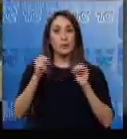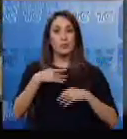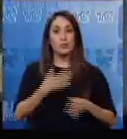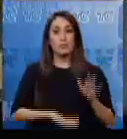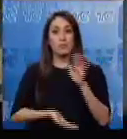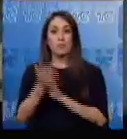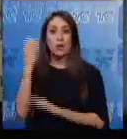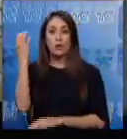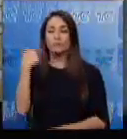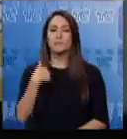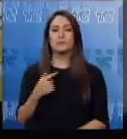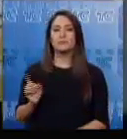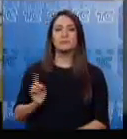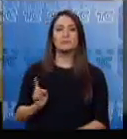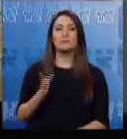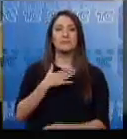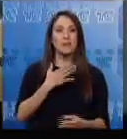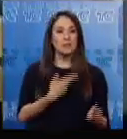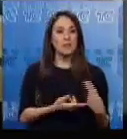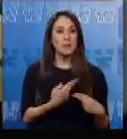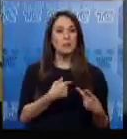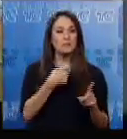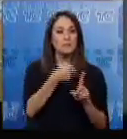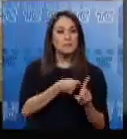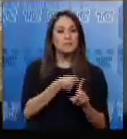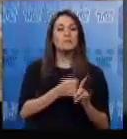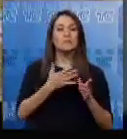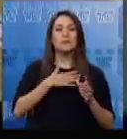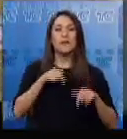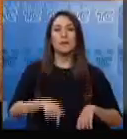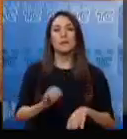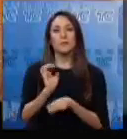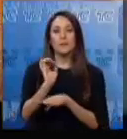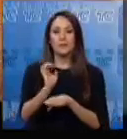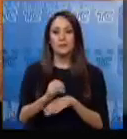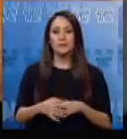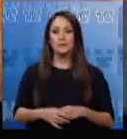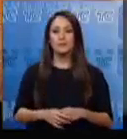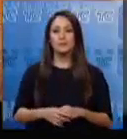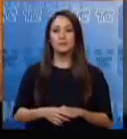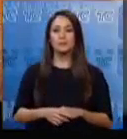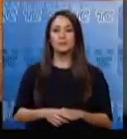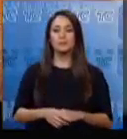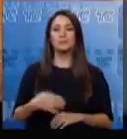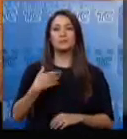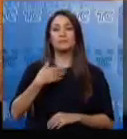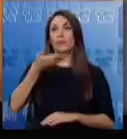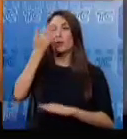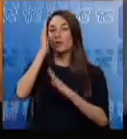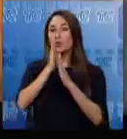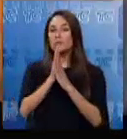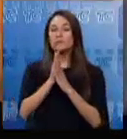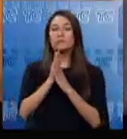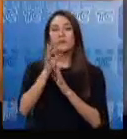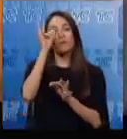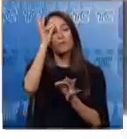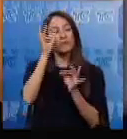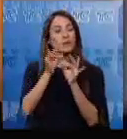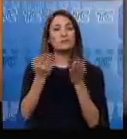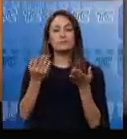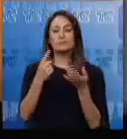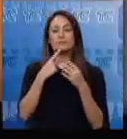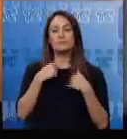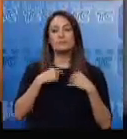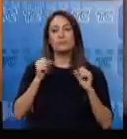a Colombia, ya que su familia y negocio por los que ha luchado se encuentran en Ecuador. Pues con la fe puesta en Dios, yo pienso que sí